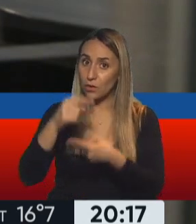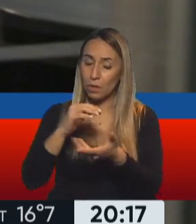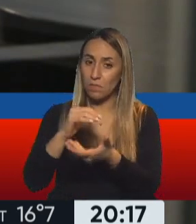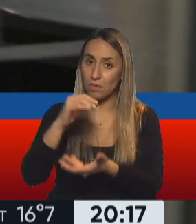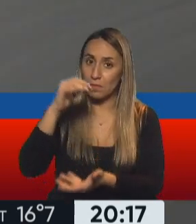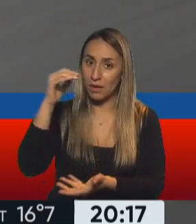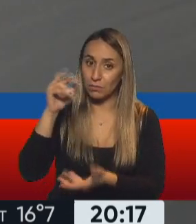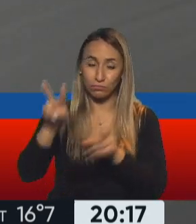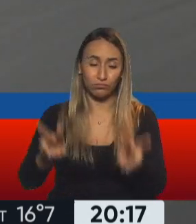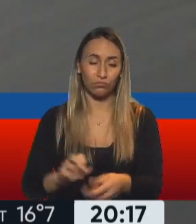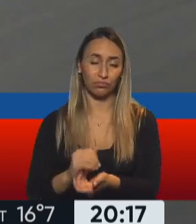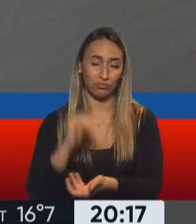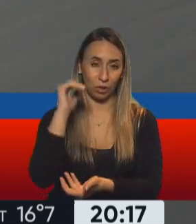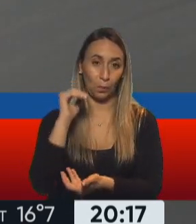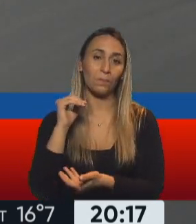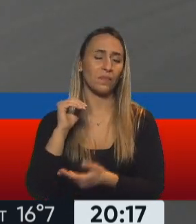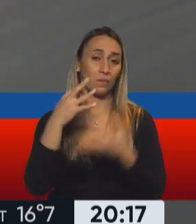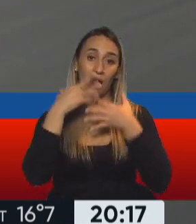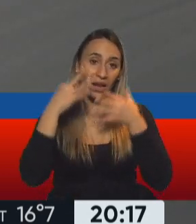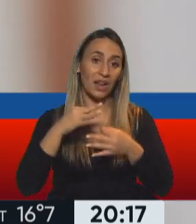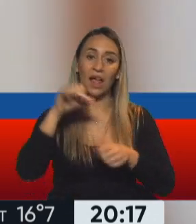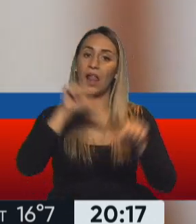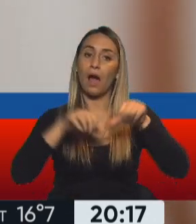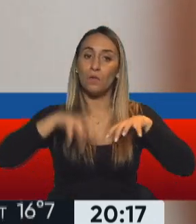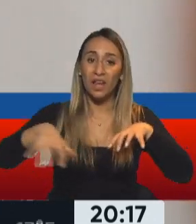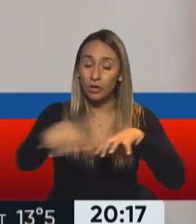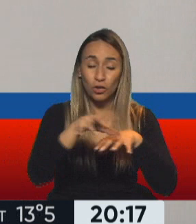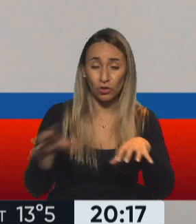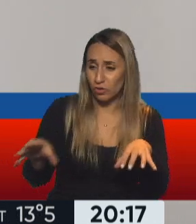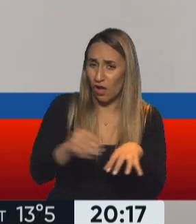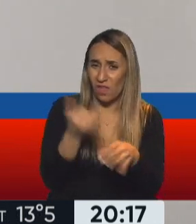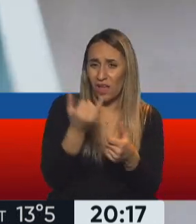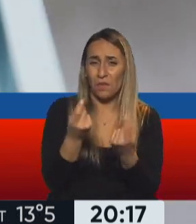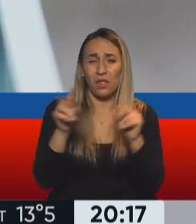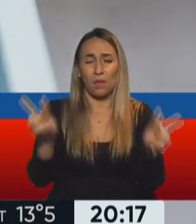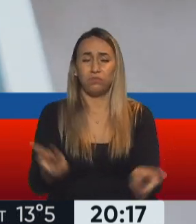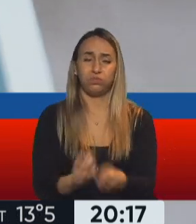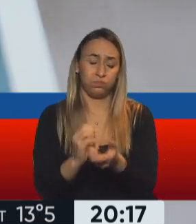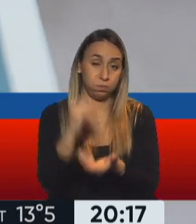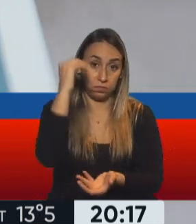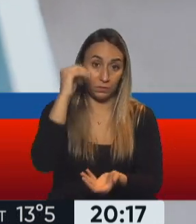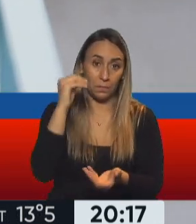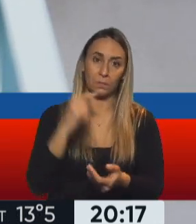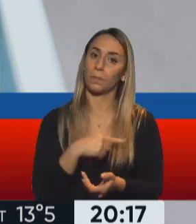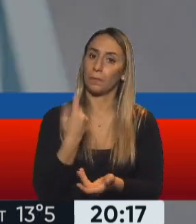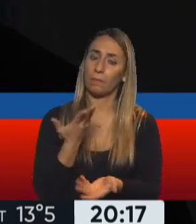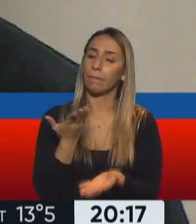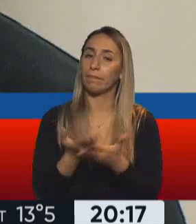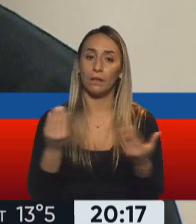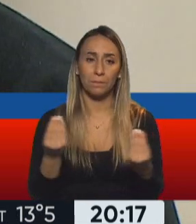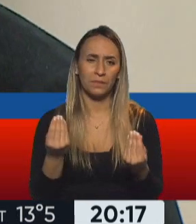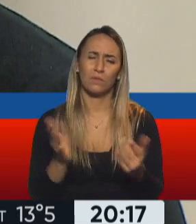pero todas están con unos márgenes de ganancia increíbles. Y lo que nosotros estamos pidiendo es que se curen del virus de la